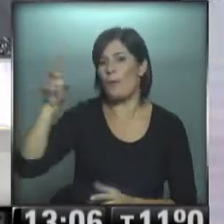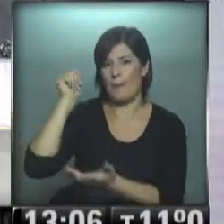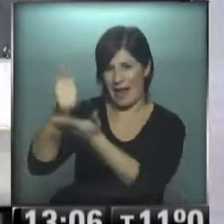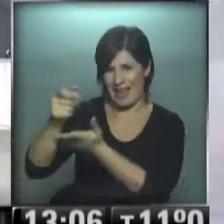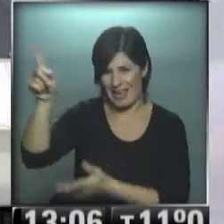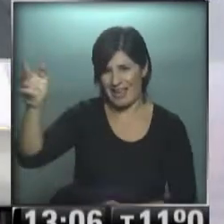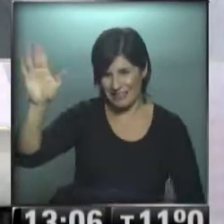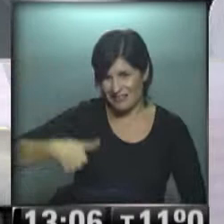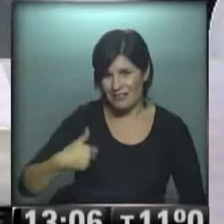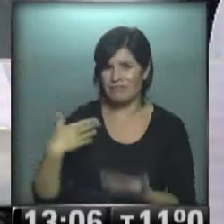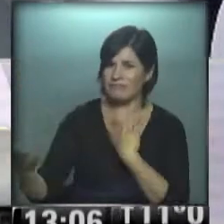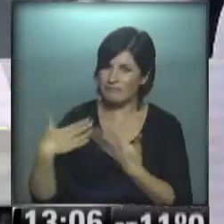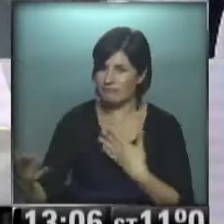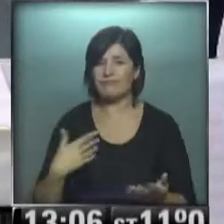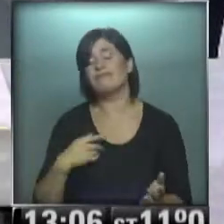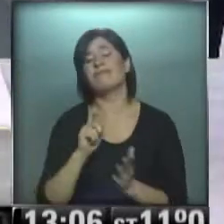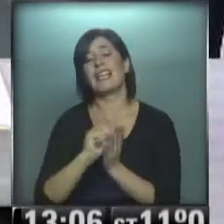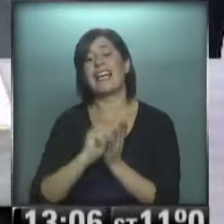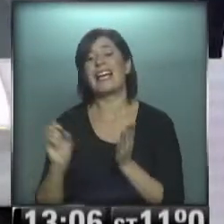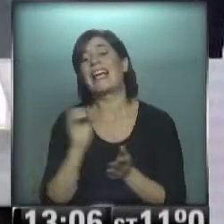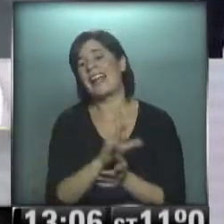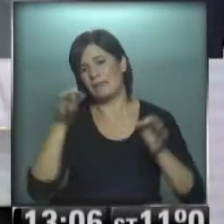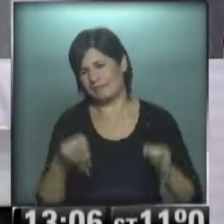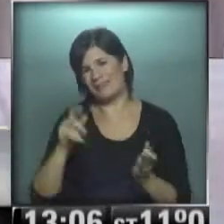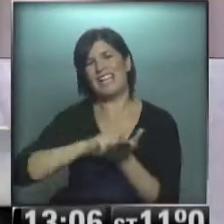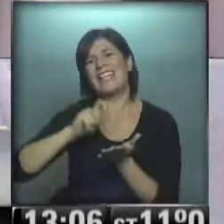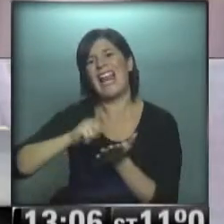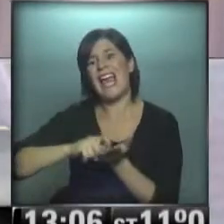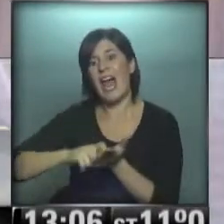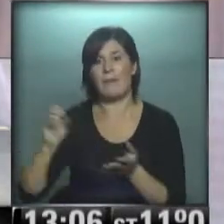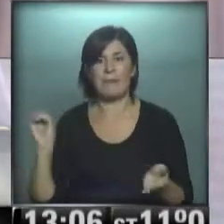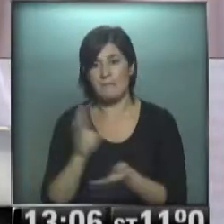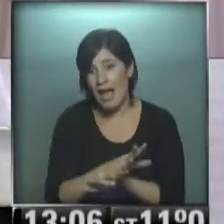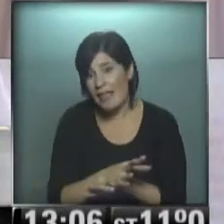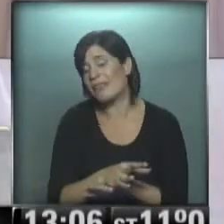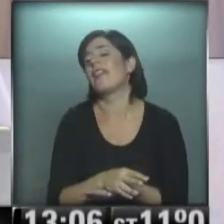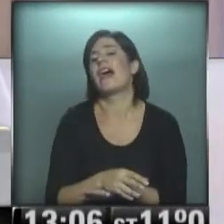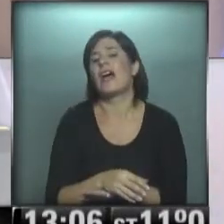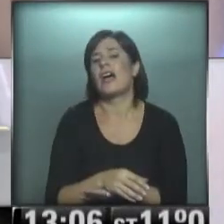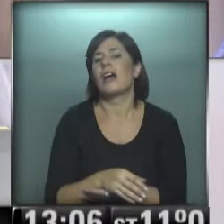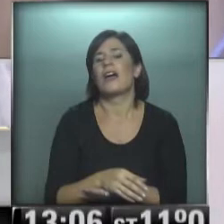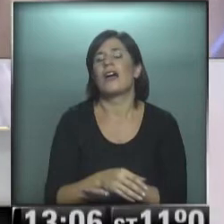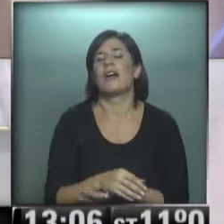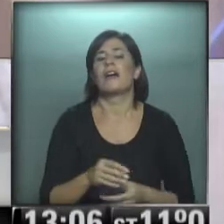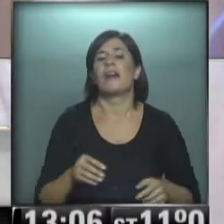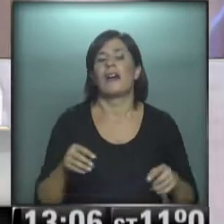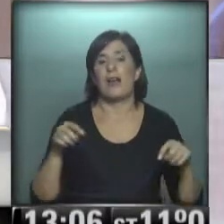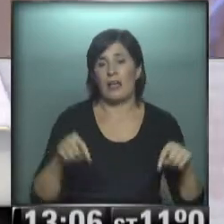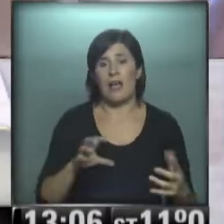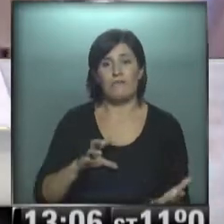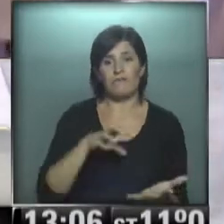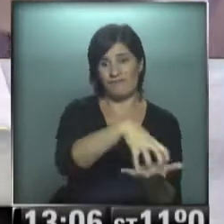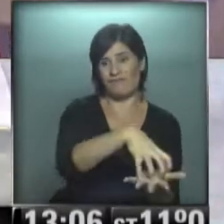Papa, un telegrama en realidad, que llega a la Nunciatura, al lugar donde nos encontramos en este momento, como decían ustedes, una sede diplomática que tienen